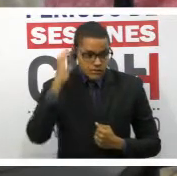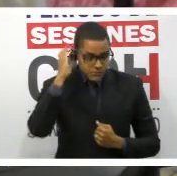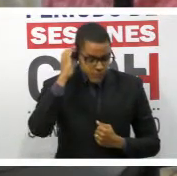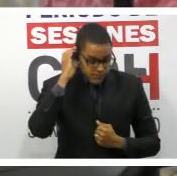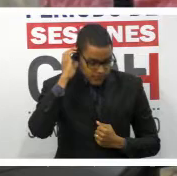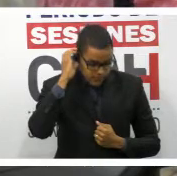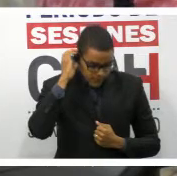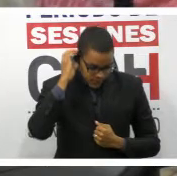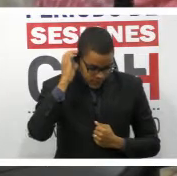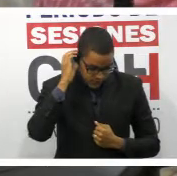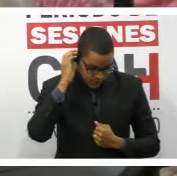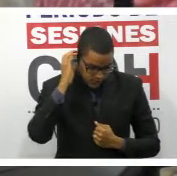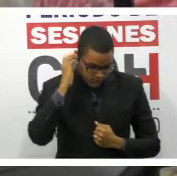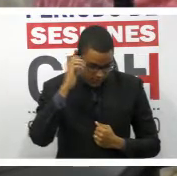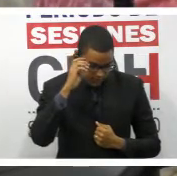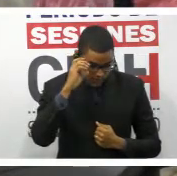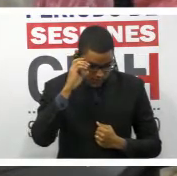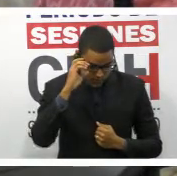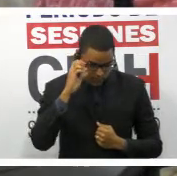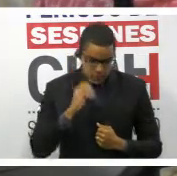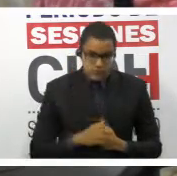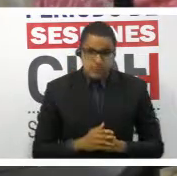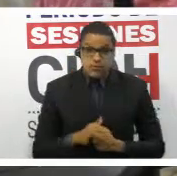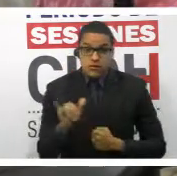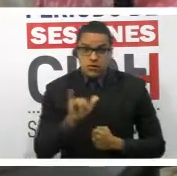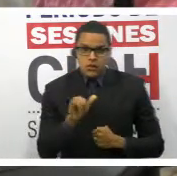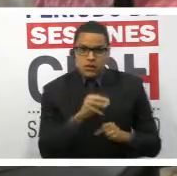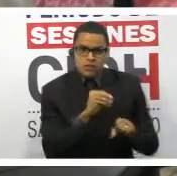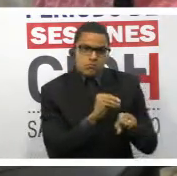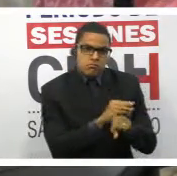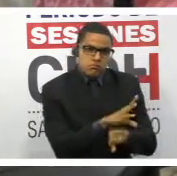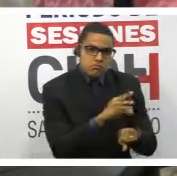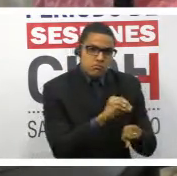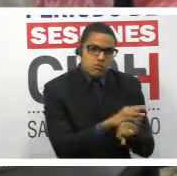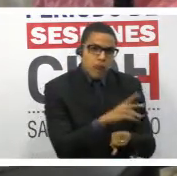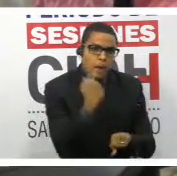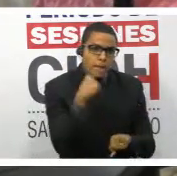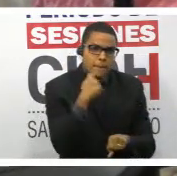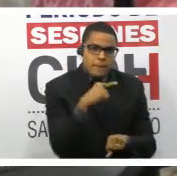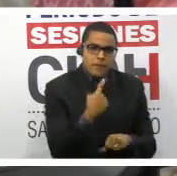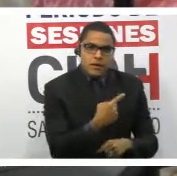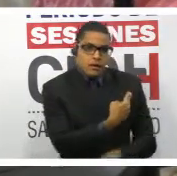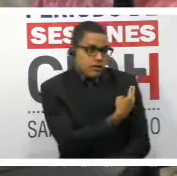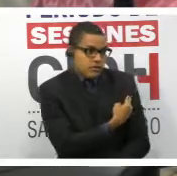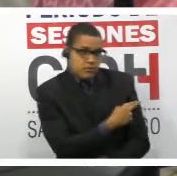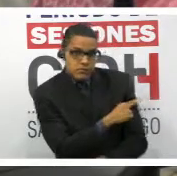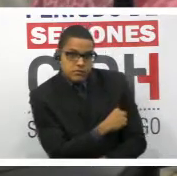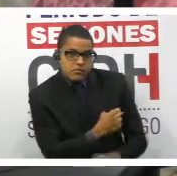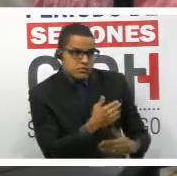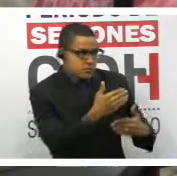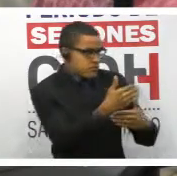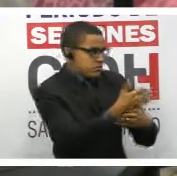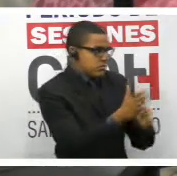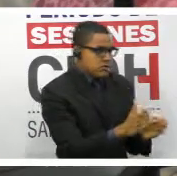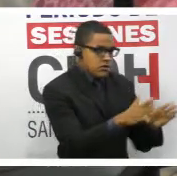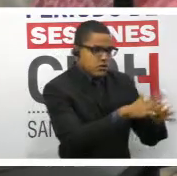puntuales eran también las recomendaciones para adecuar espacios y eliminar barreras tanto